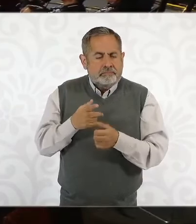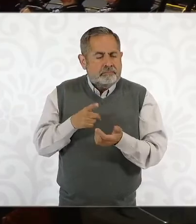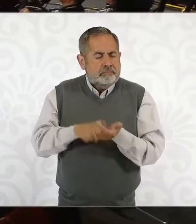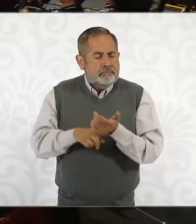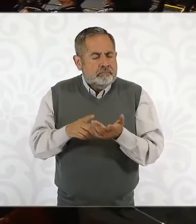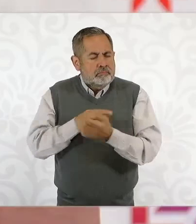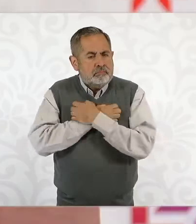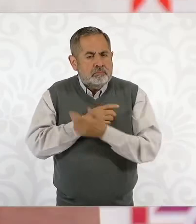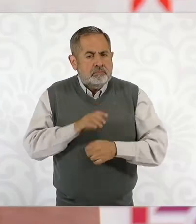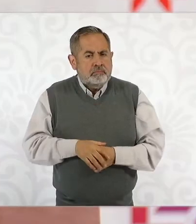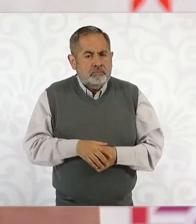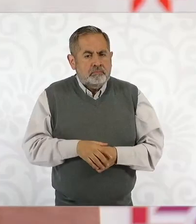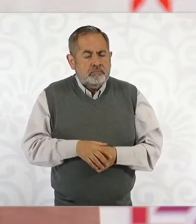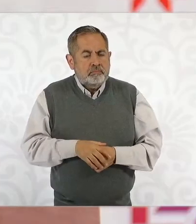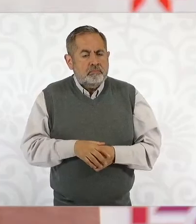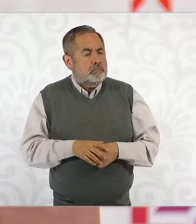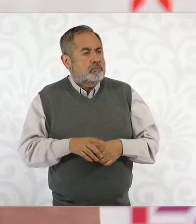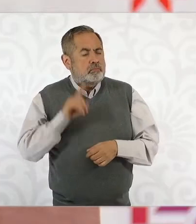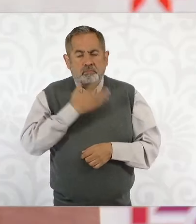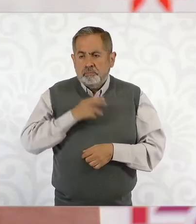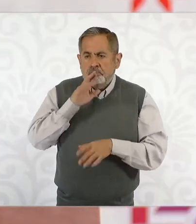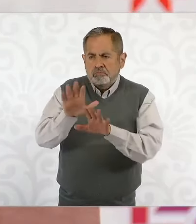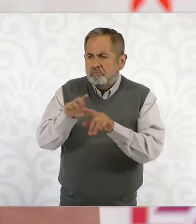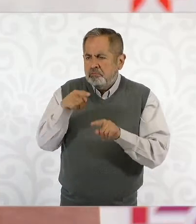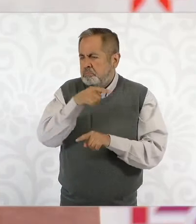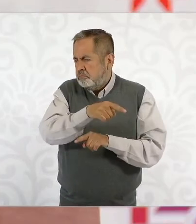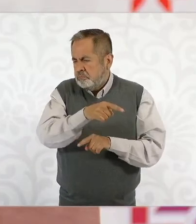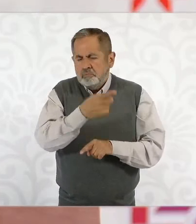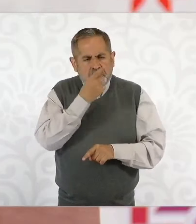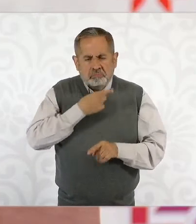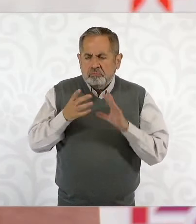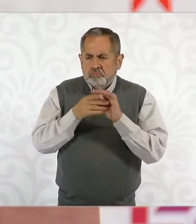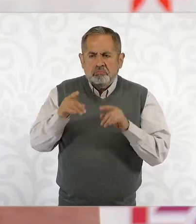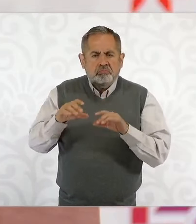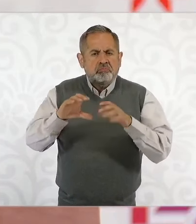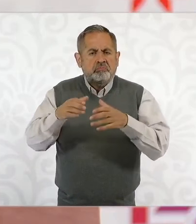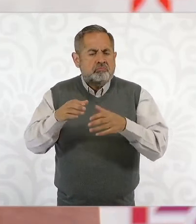¿no? Diputada con licencia. Sí, ayer me comentaron que el Congreso tenía varios